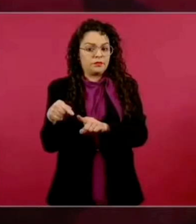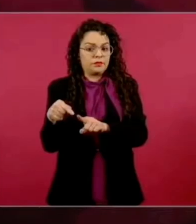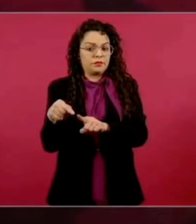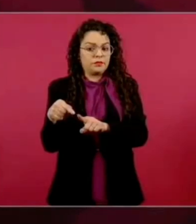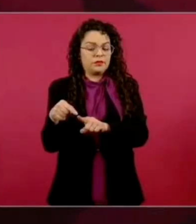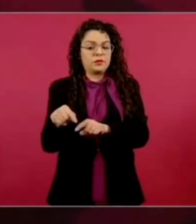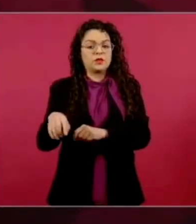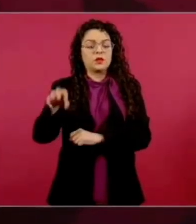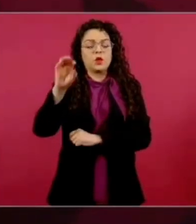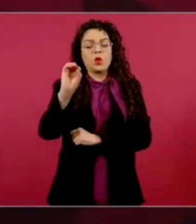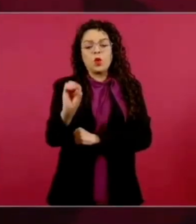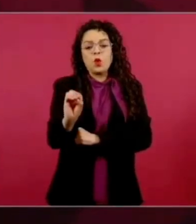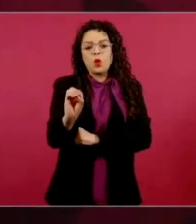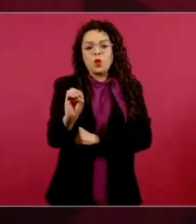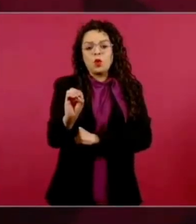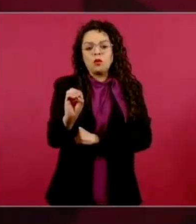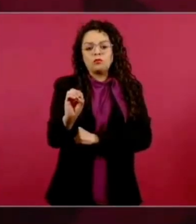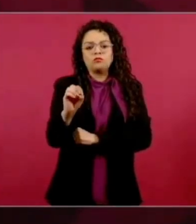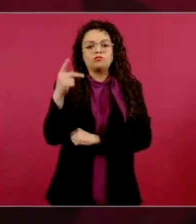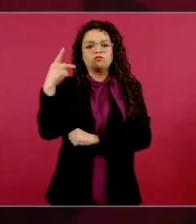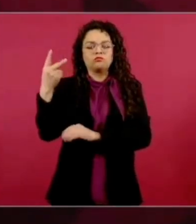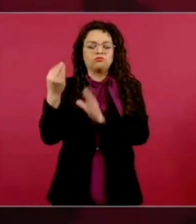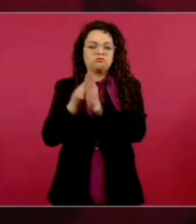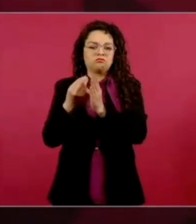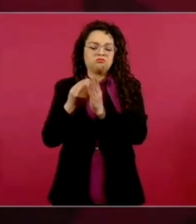el Poder Legislativo,